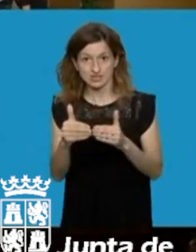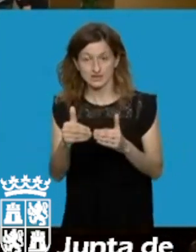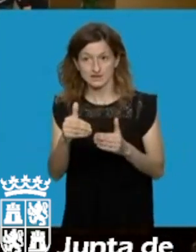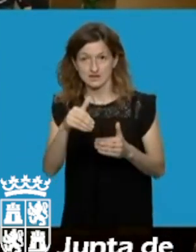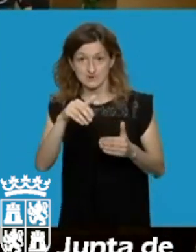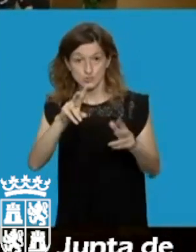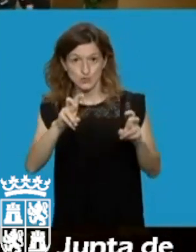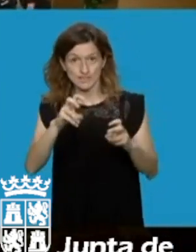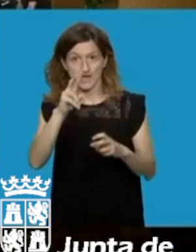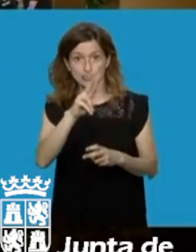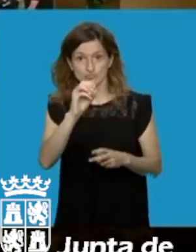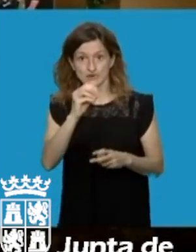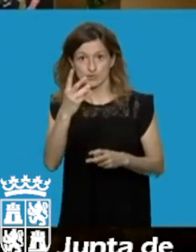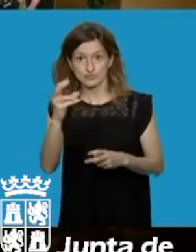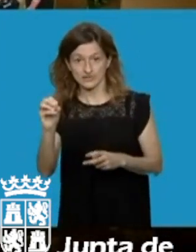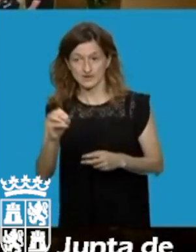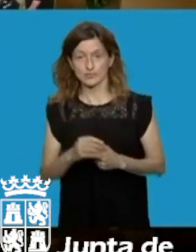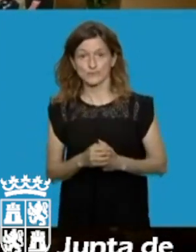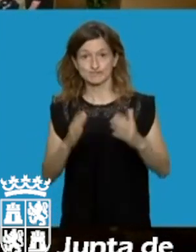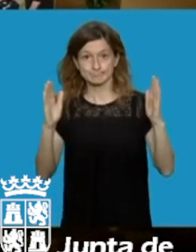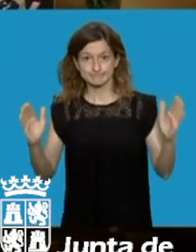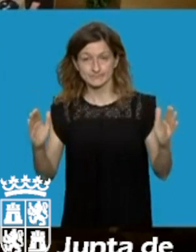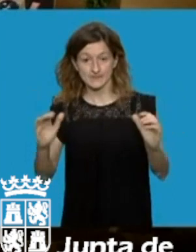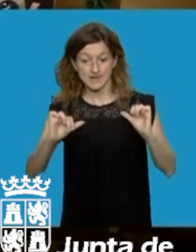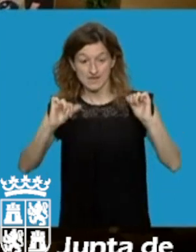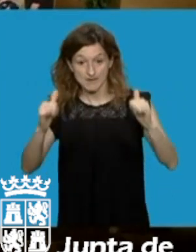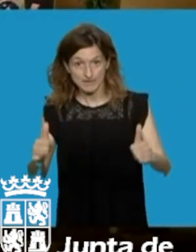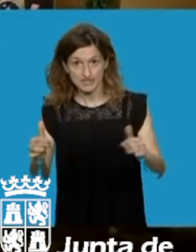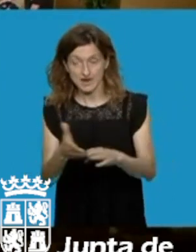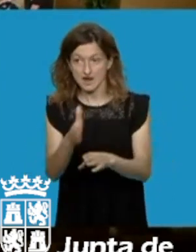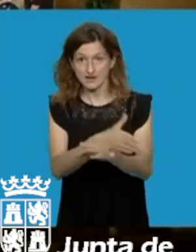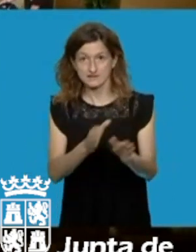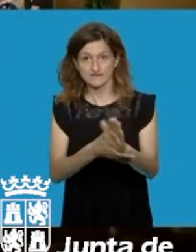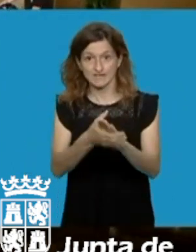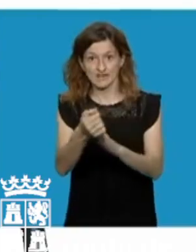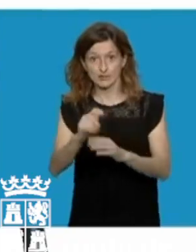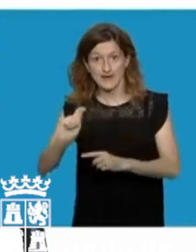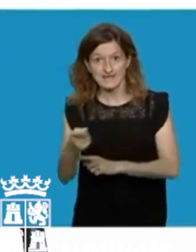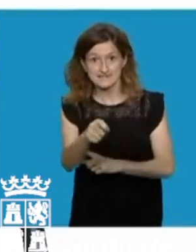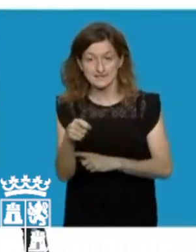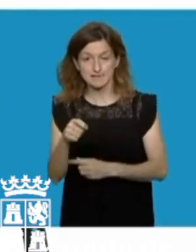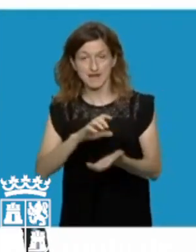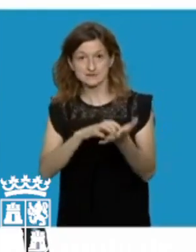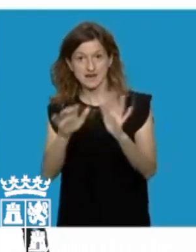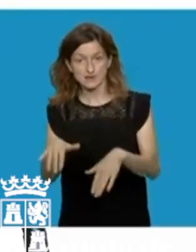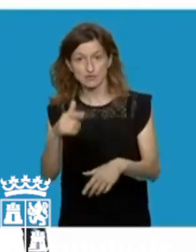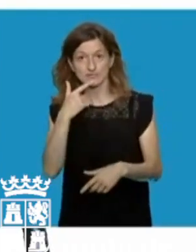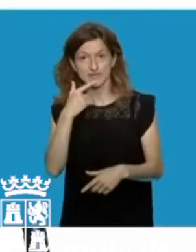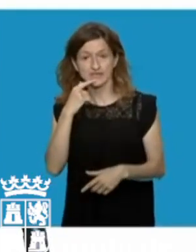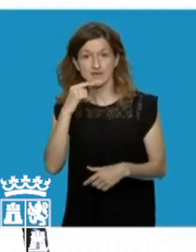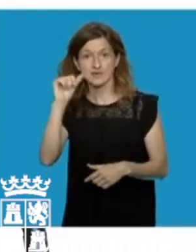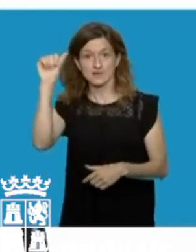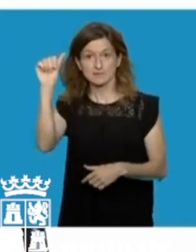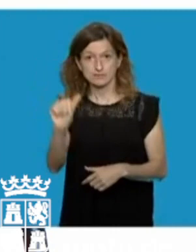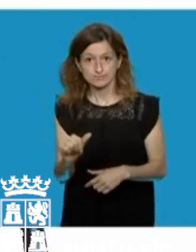la 2020, pero antes de dar comienzo a esa entrega de premios, la Federación de Esgrima de Castilla y León nos va a deleitar con una